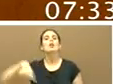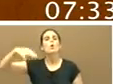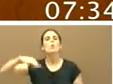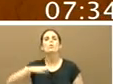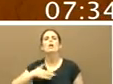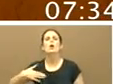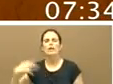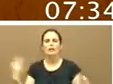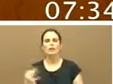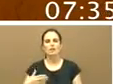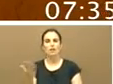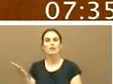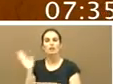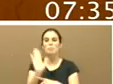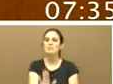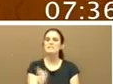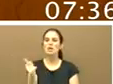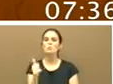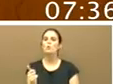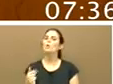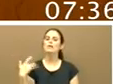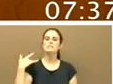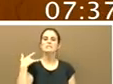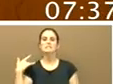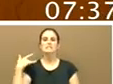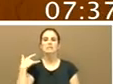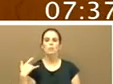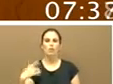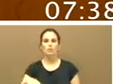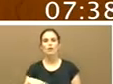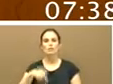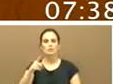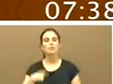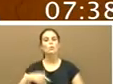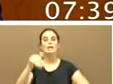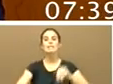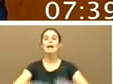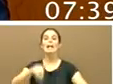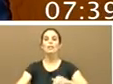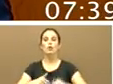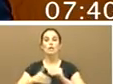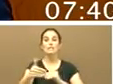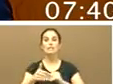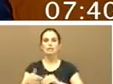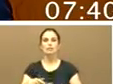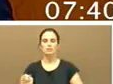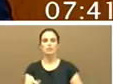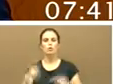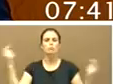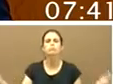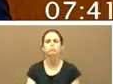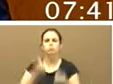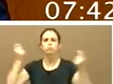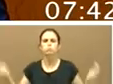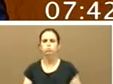es representar una obra de teatro con el telón de fondo de unas elecciones con proclamas,